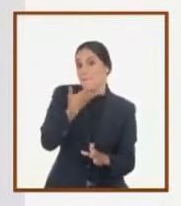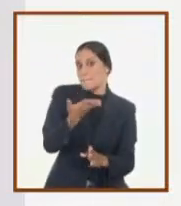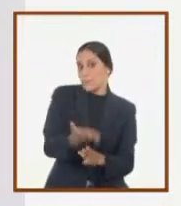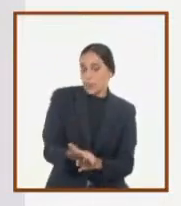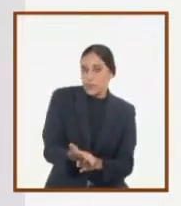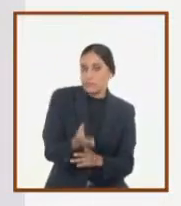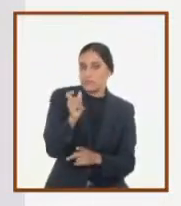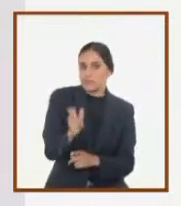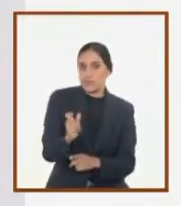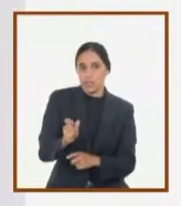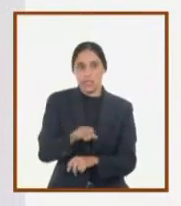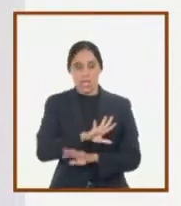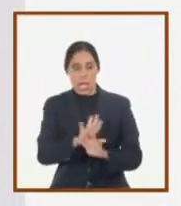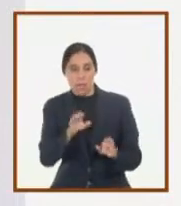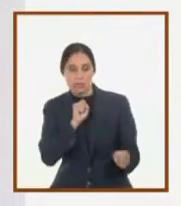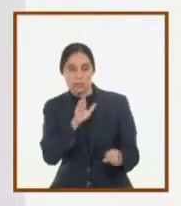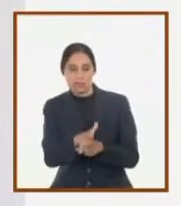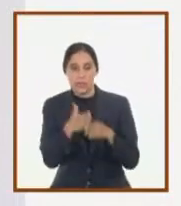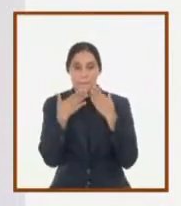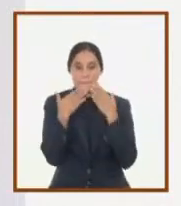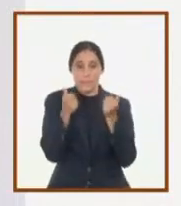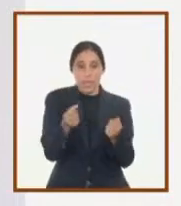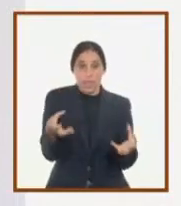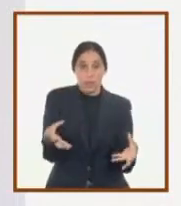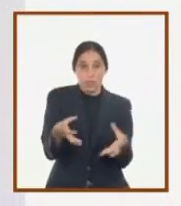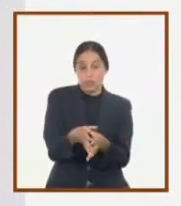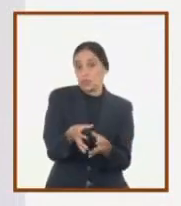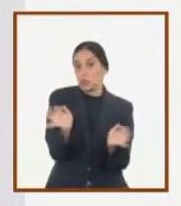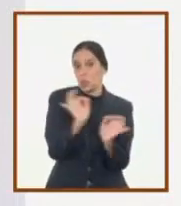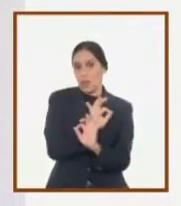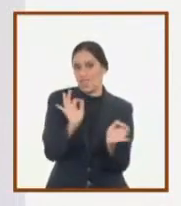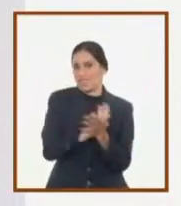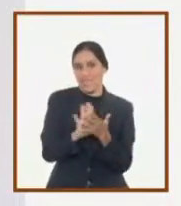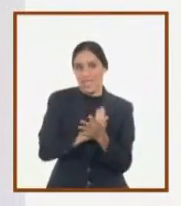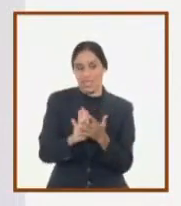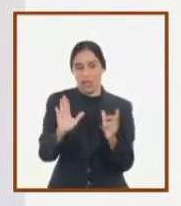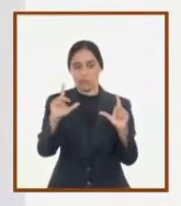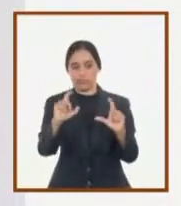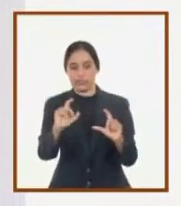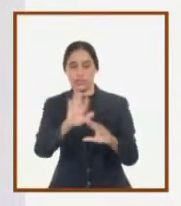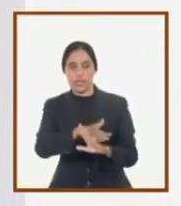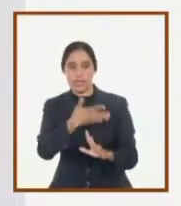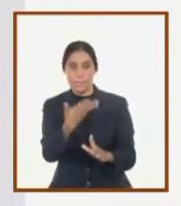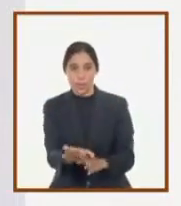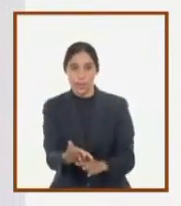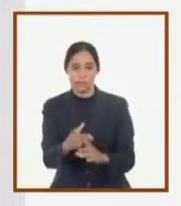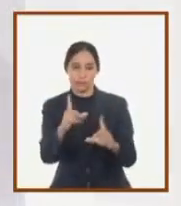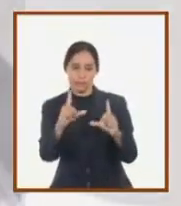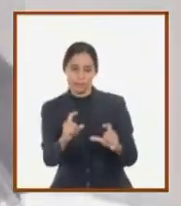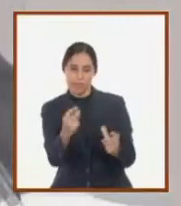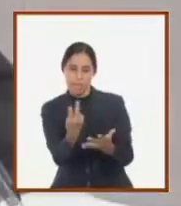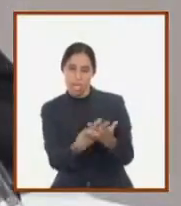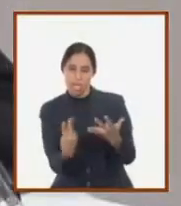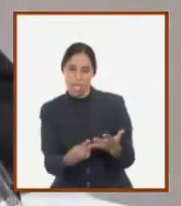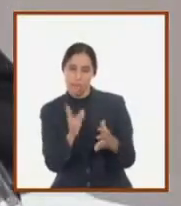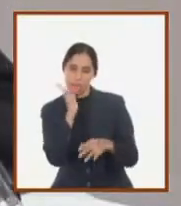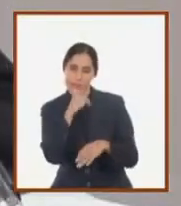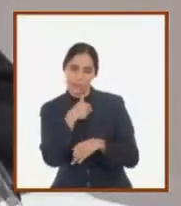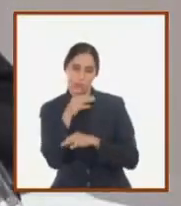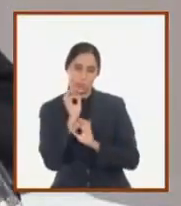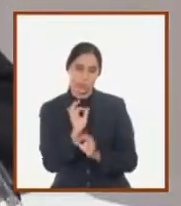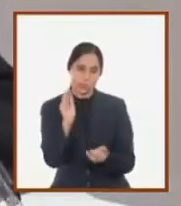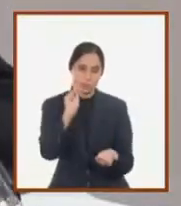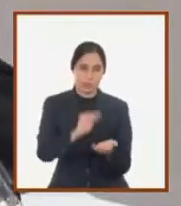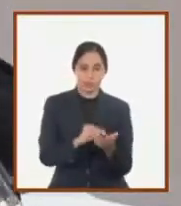queda conformado el equipo aún no tenemos el logo el logo aparece un poco después que era entonces un una cámara de